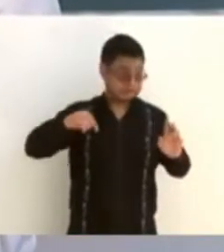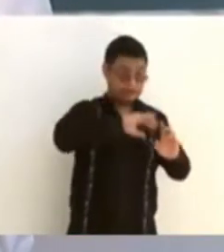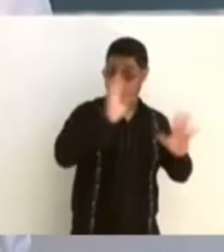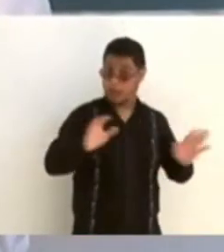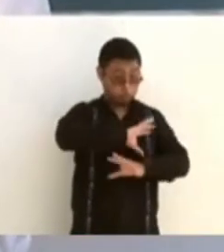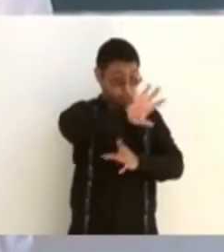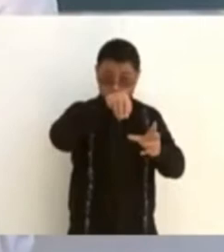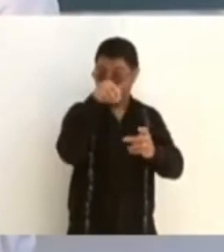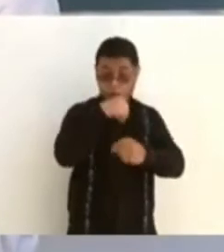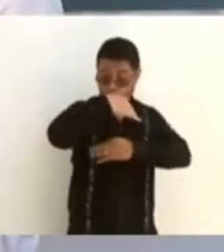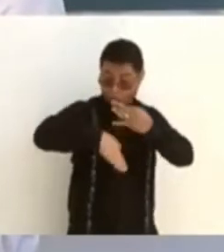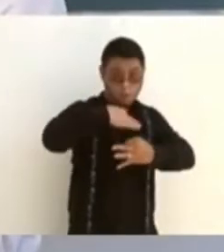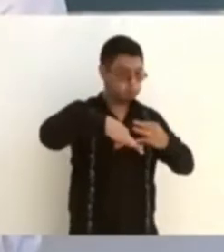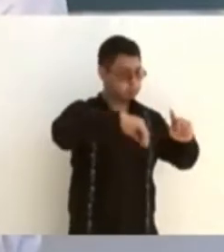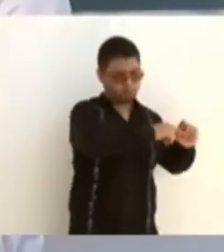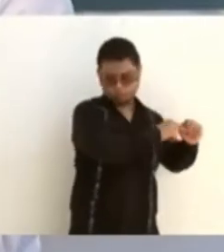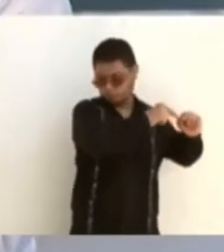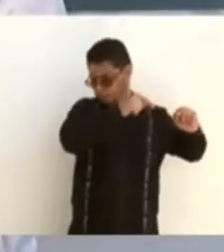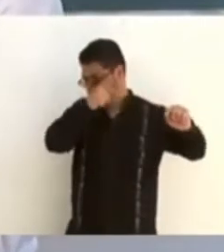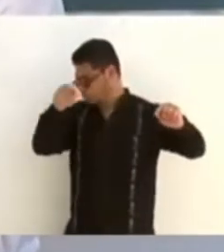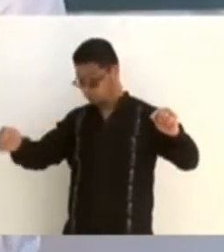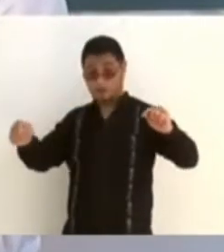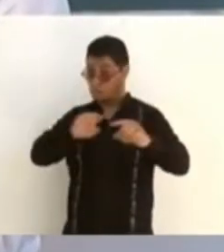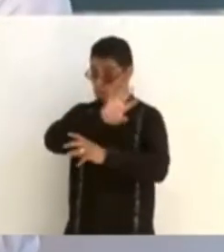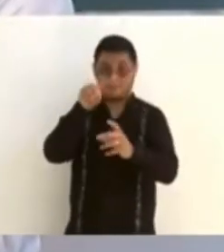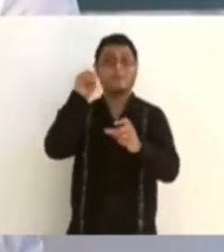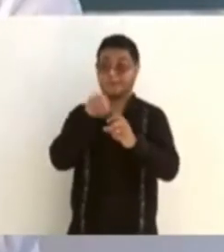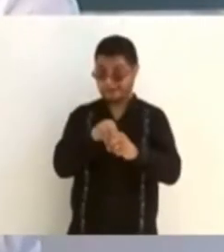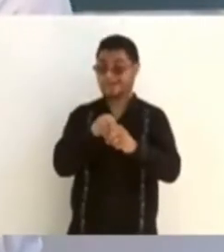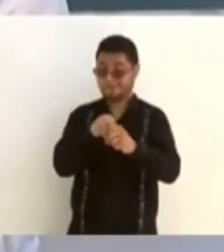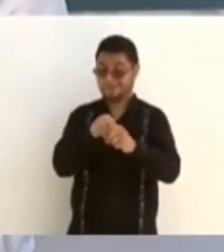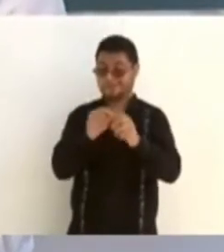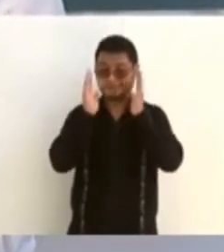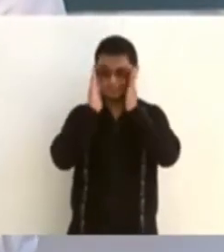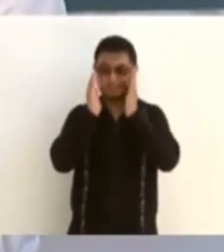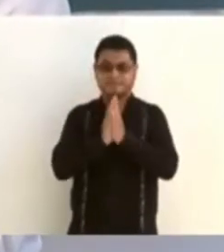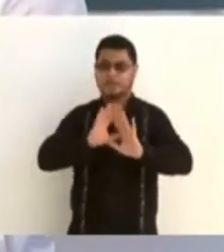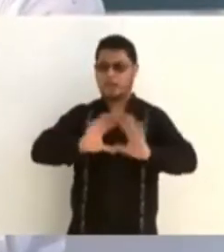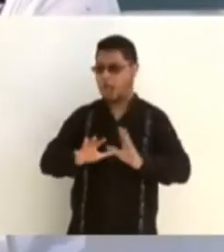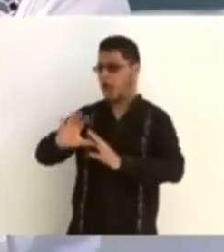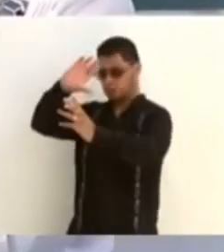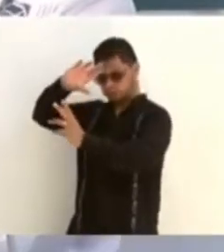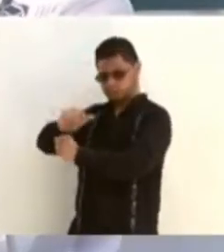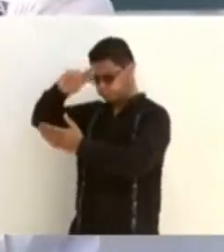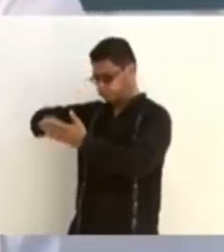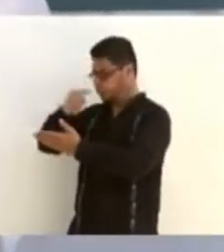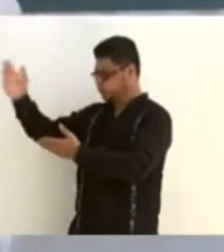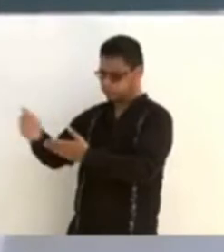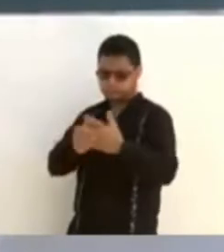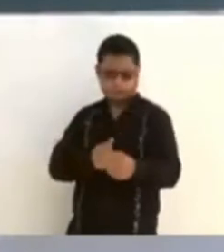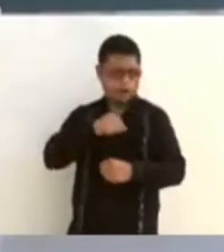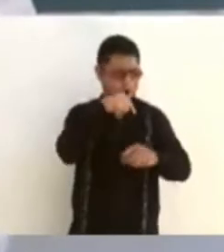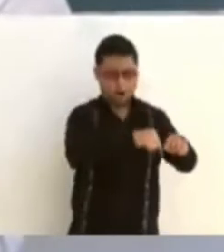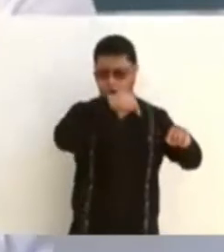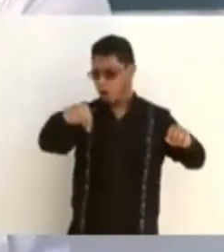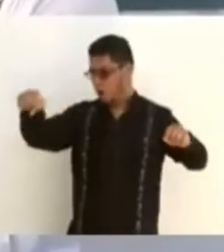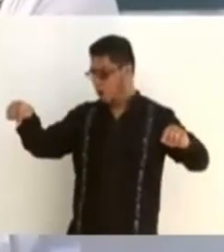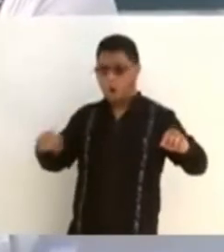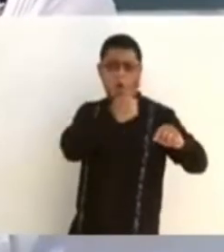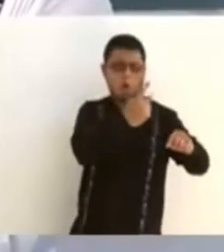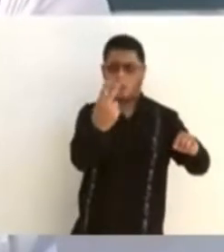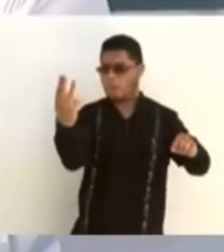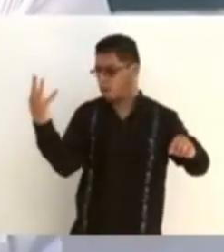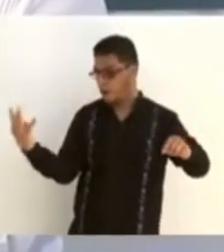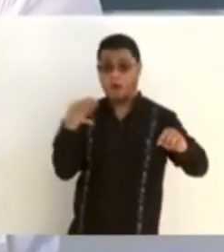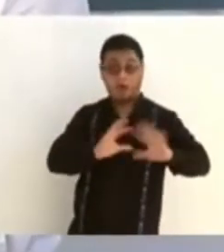los 1.500 kilómetros. Ya pues, se contrató el tramo 1, el 2, el 3, el 4.